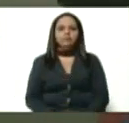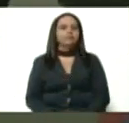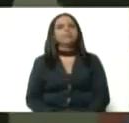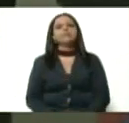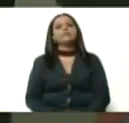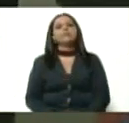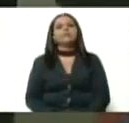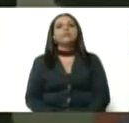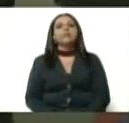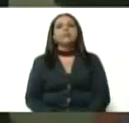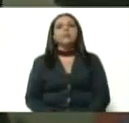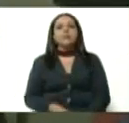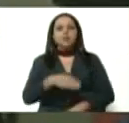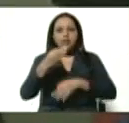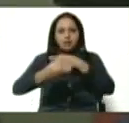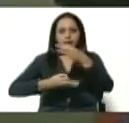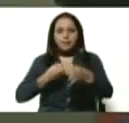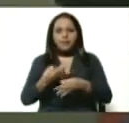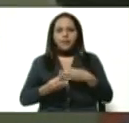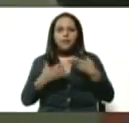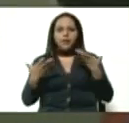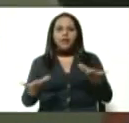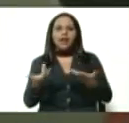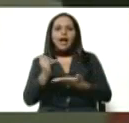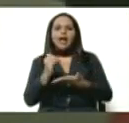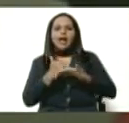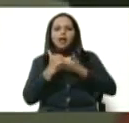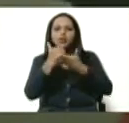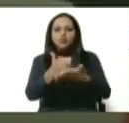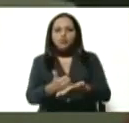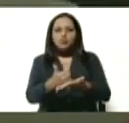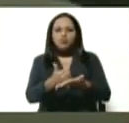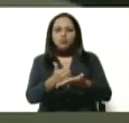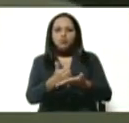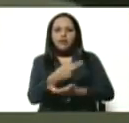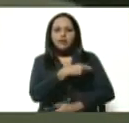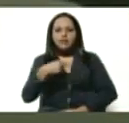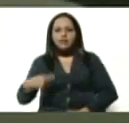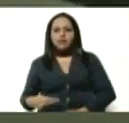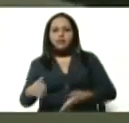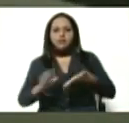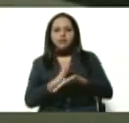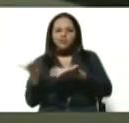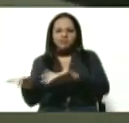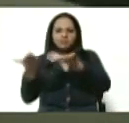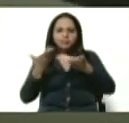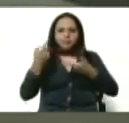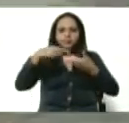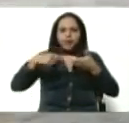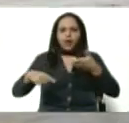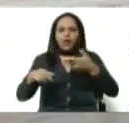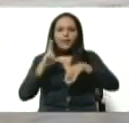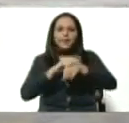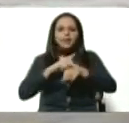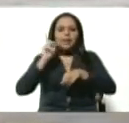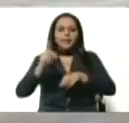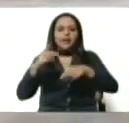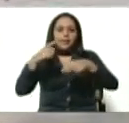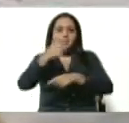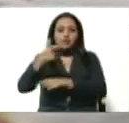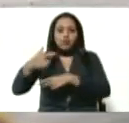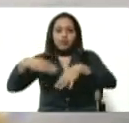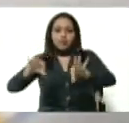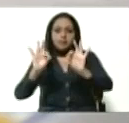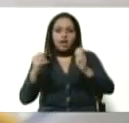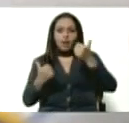Les comentaba hace pocos minutos lo que ha sido el aporte de China con el envío de insumos médicos y de especialistas en el área de la salud para apoyar